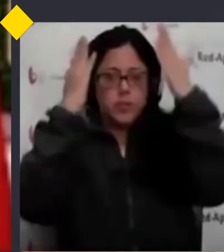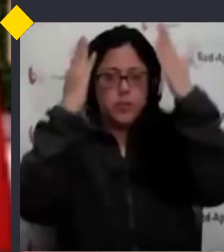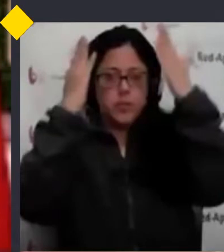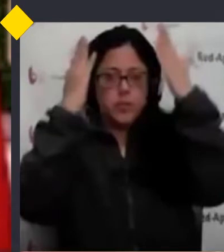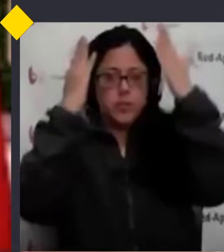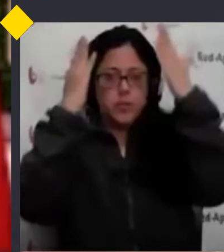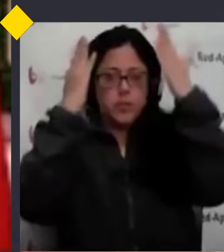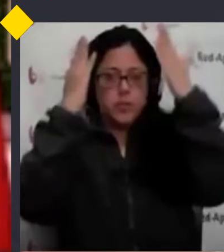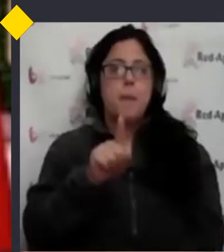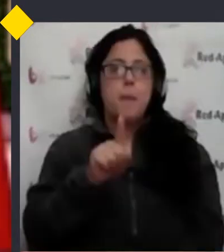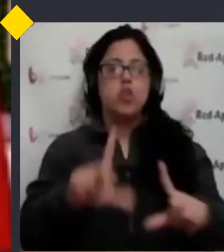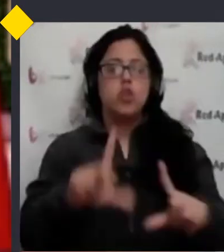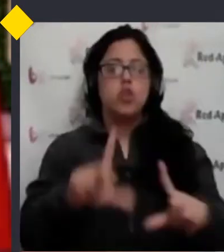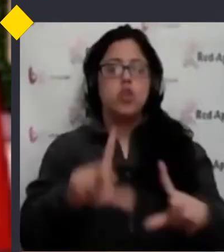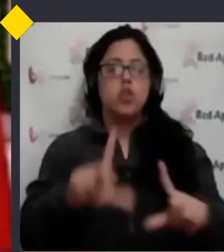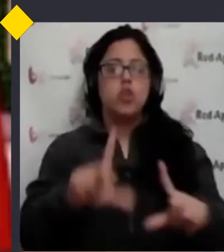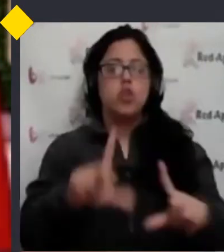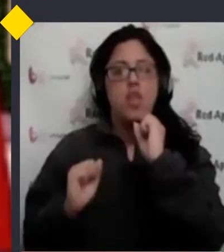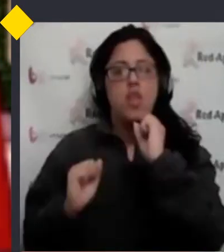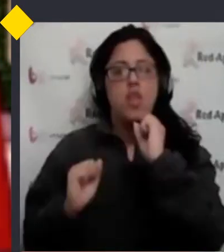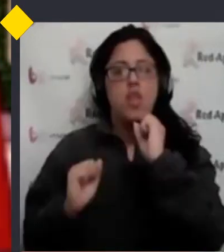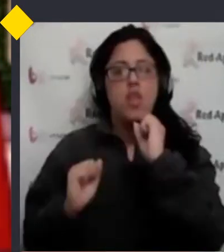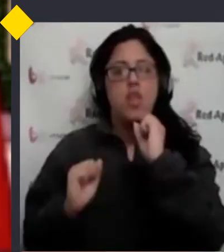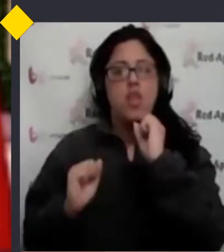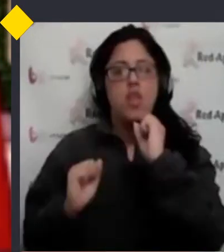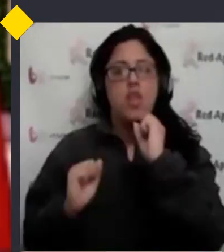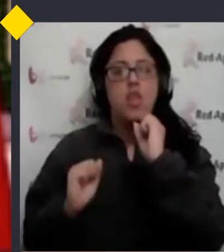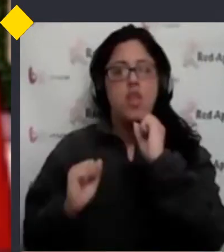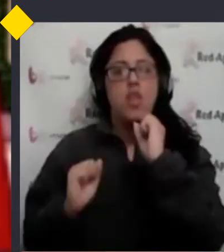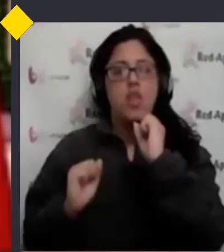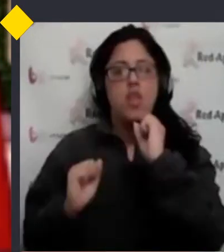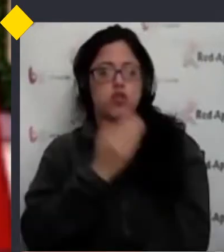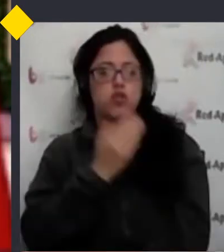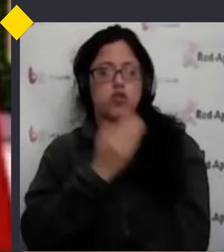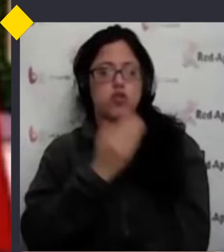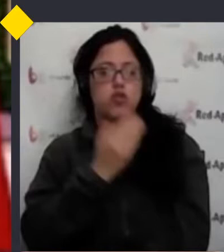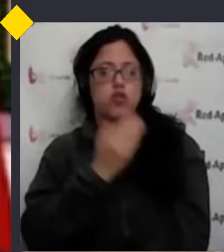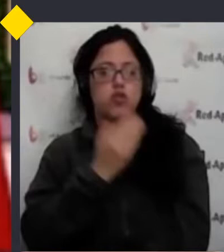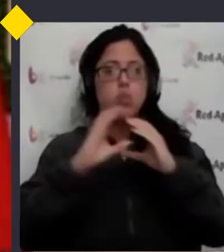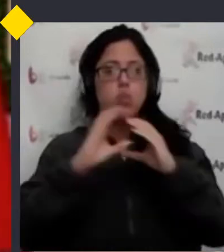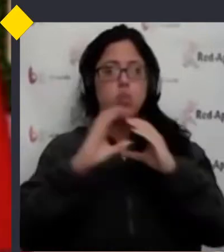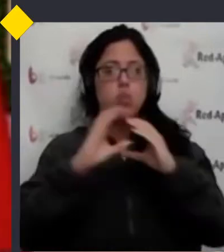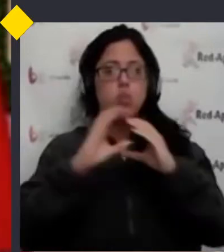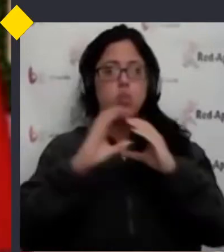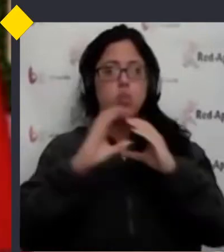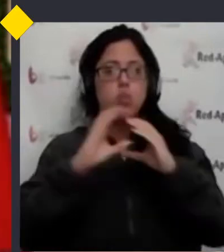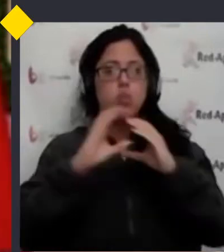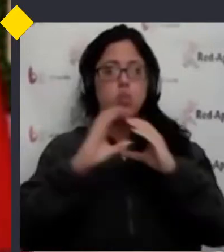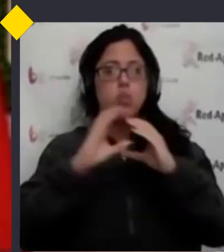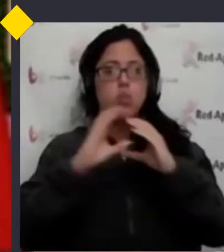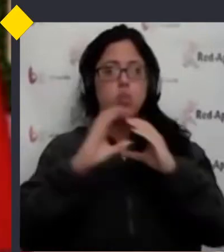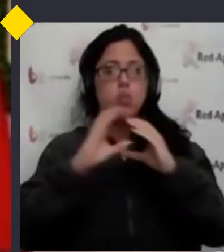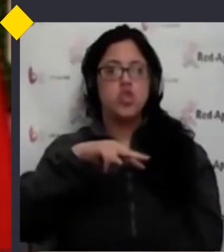administración de empresas de la misma casa de estudios. Además cuenta con diplomas en comunicación estratégica y coaching ejecutivo. En 2017